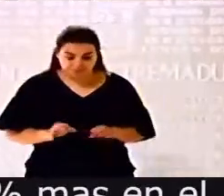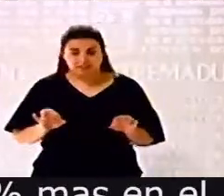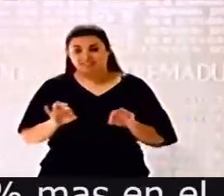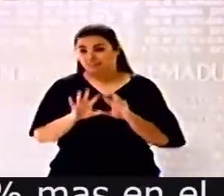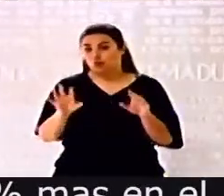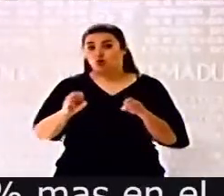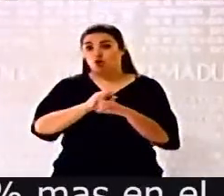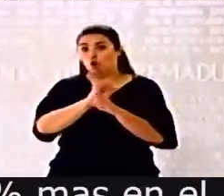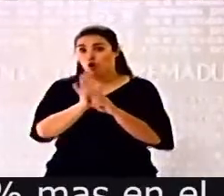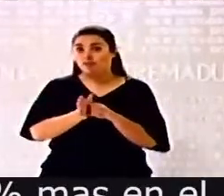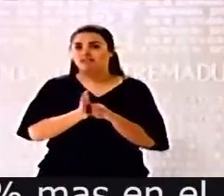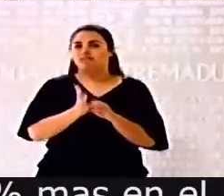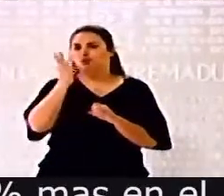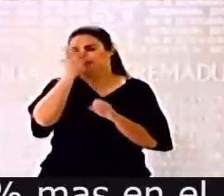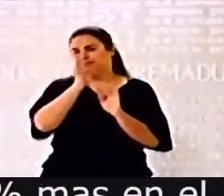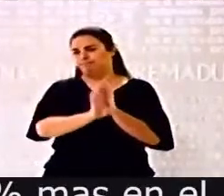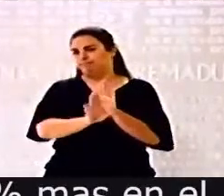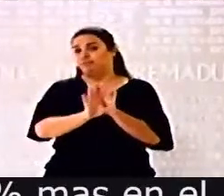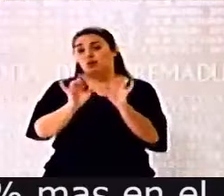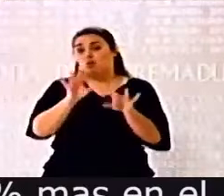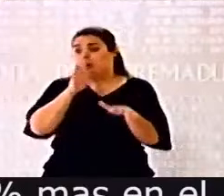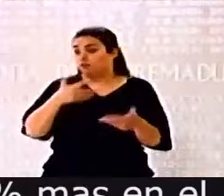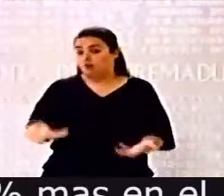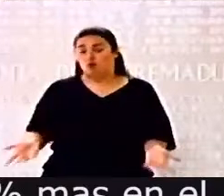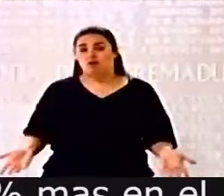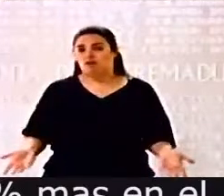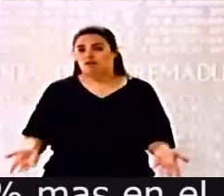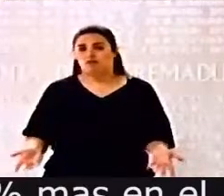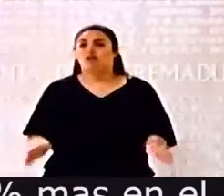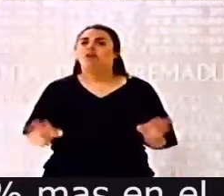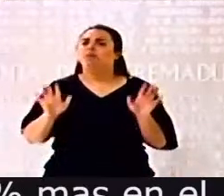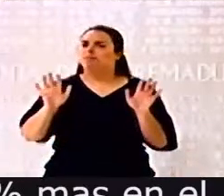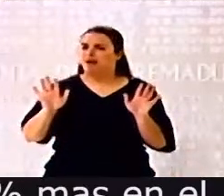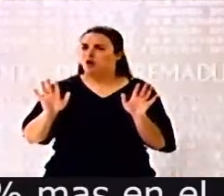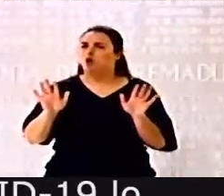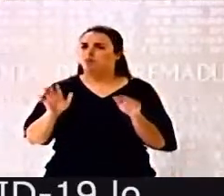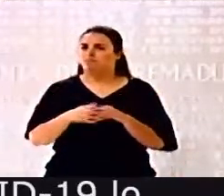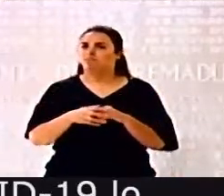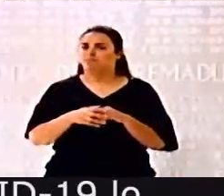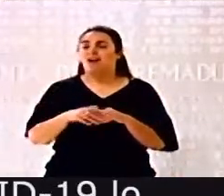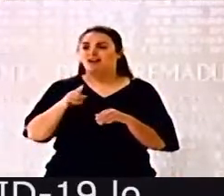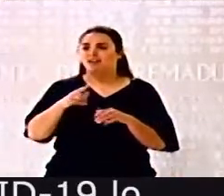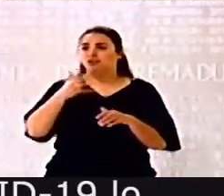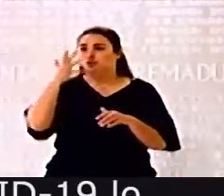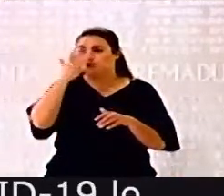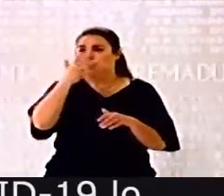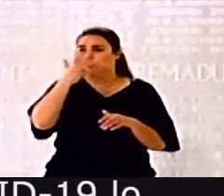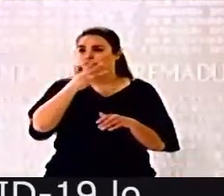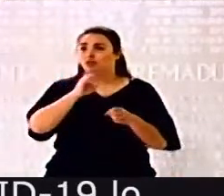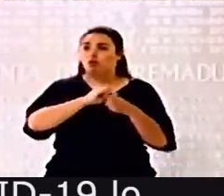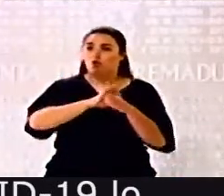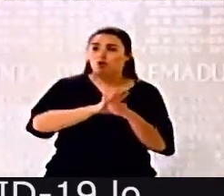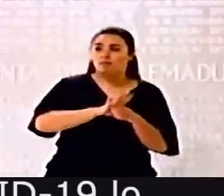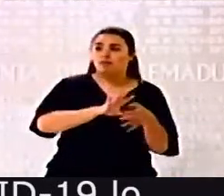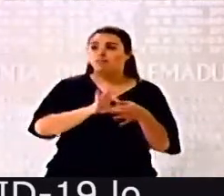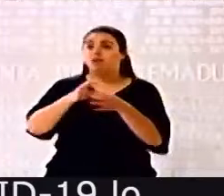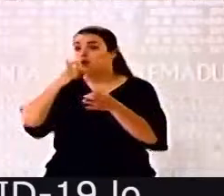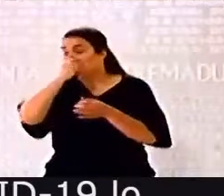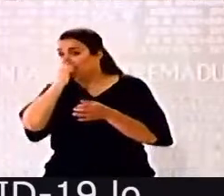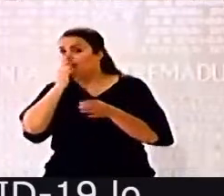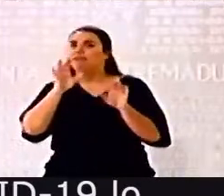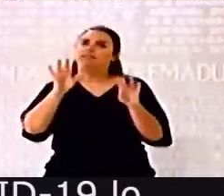COVID lo seguiremos sospechando como lo estamos sospechando hasta ahora. Ahora, ¿ahí van a caer sospechosos de COVID que tienen una gripe?